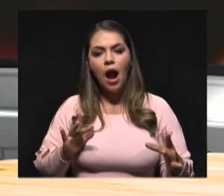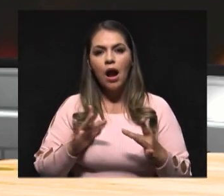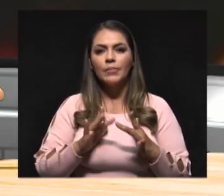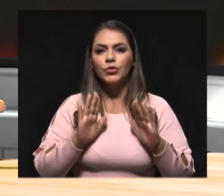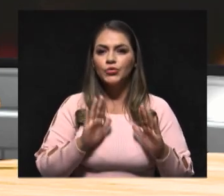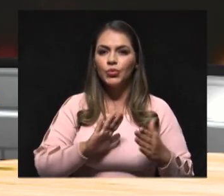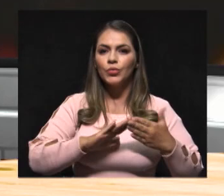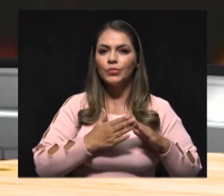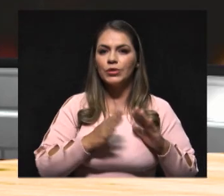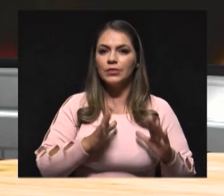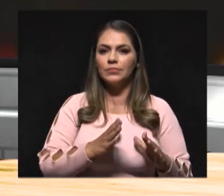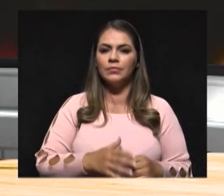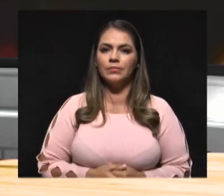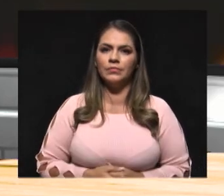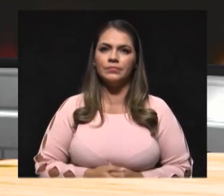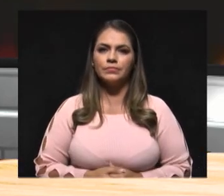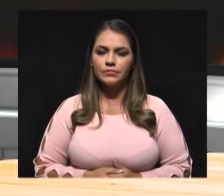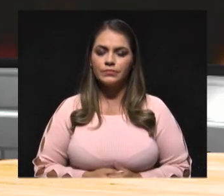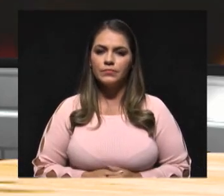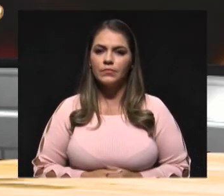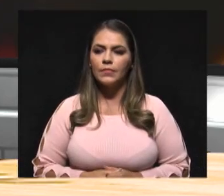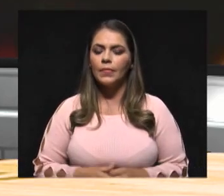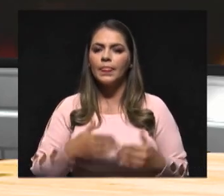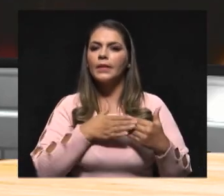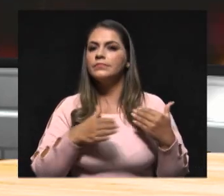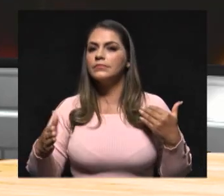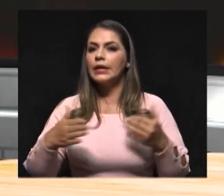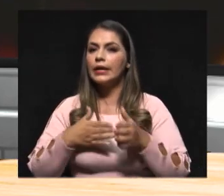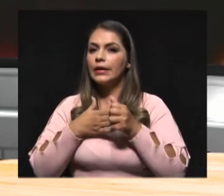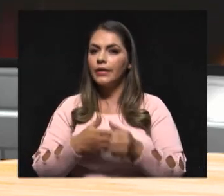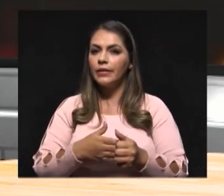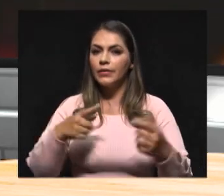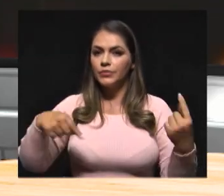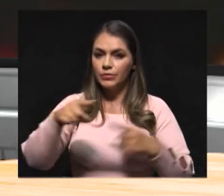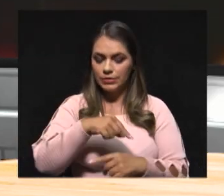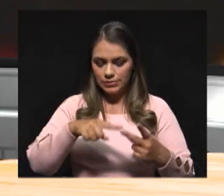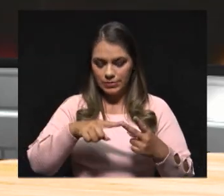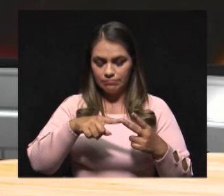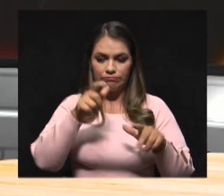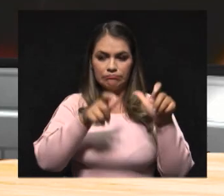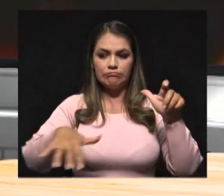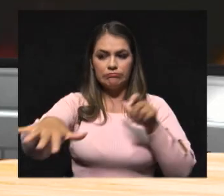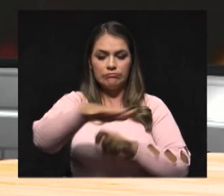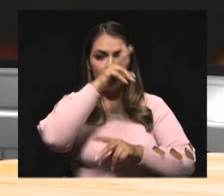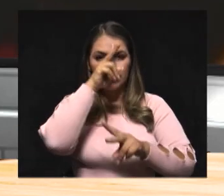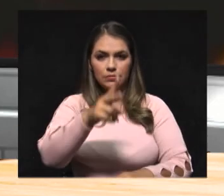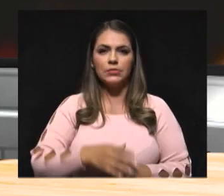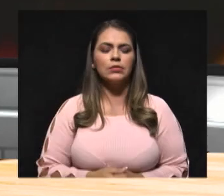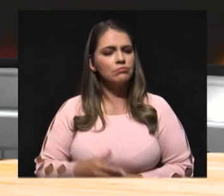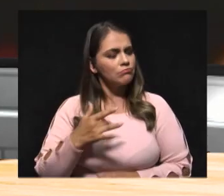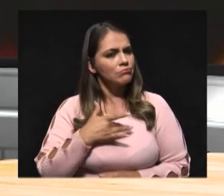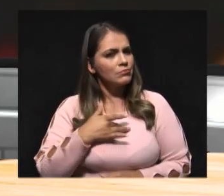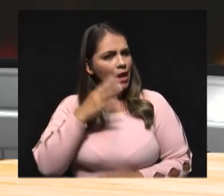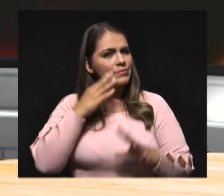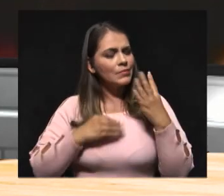comunidad acordado para que sean capaces de guiar al turista en ese respeto por su entorno y que realmente se sientan